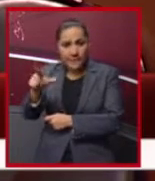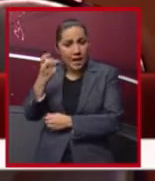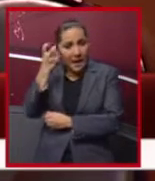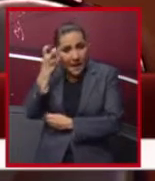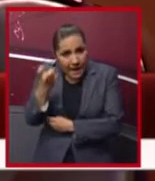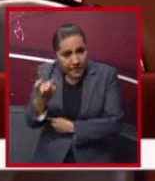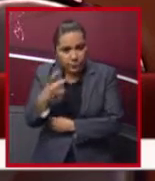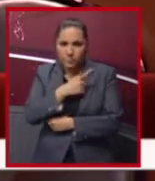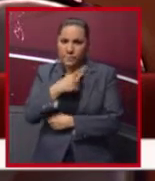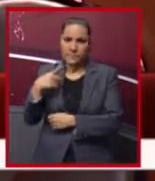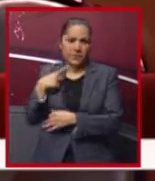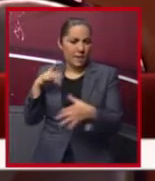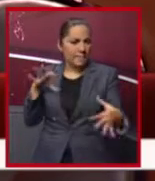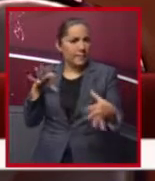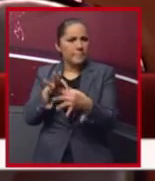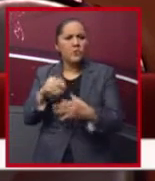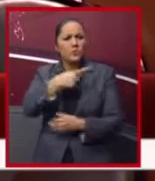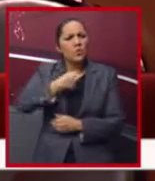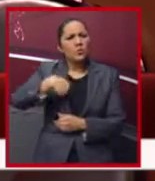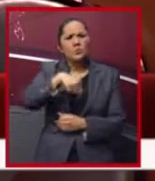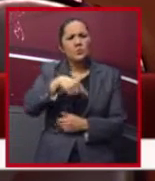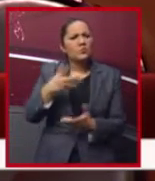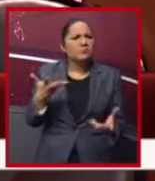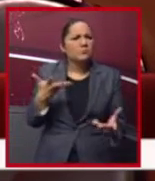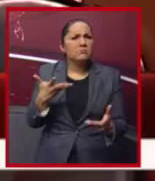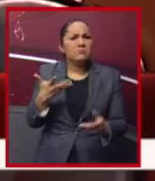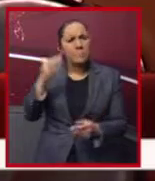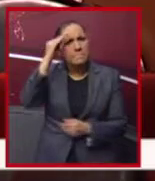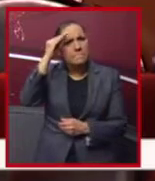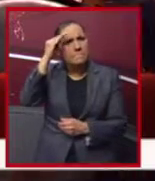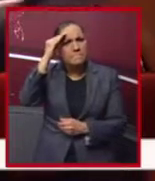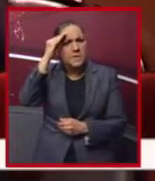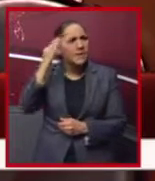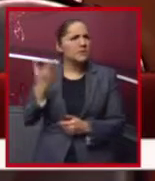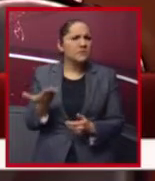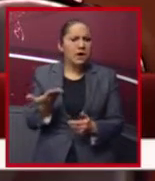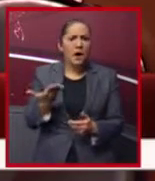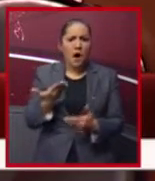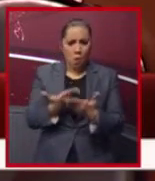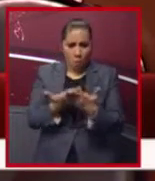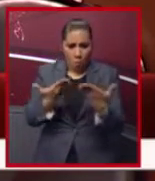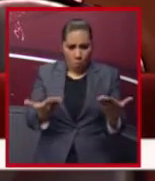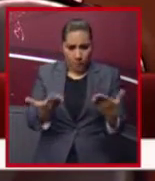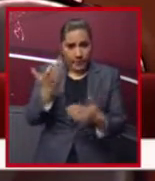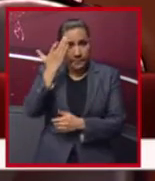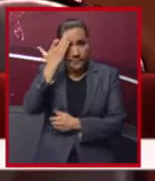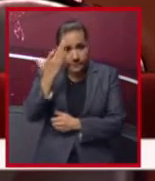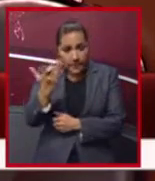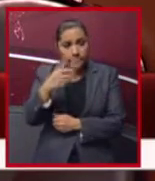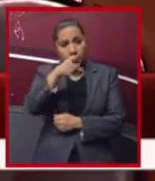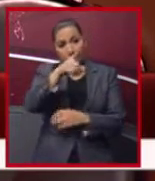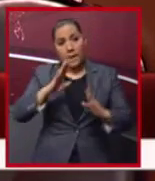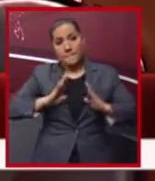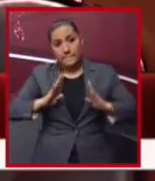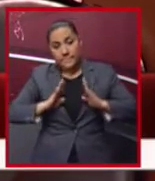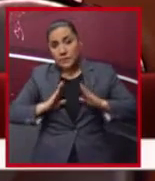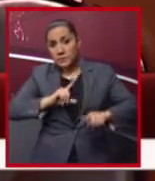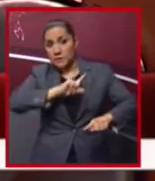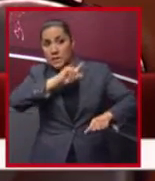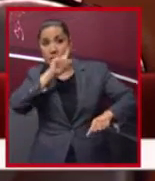de pensar, y también ha sido público mi posicionamiento, de retirar en estos momentos a las Fuerzas